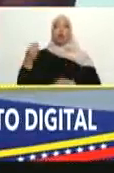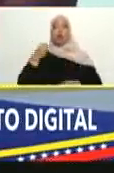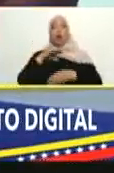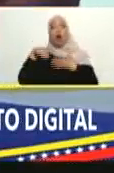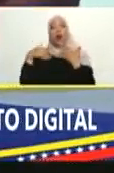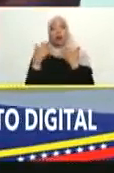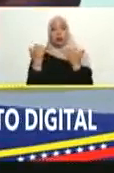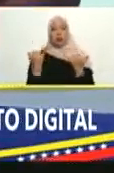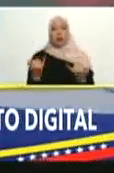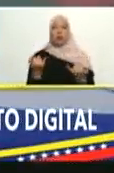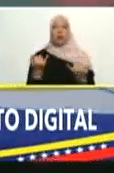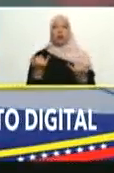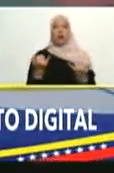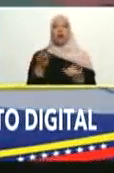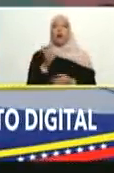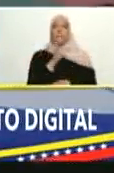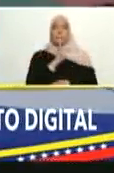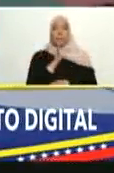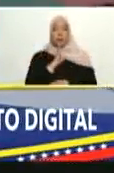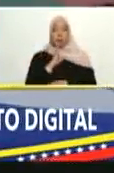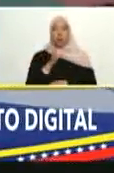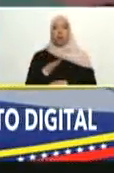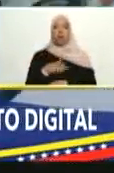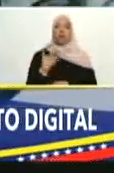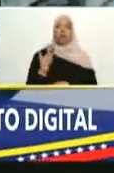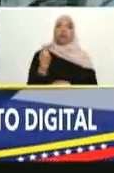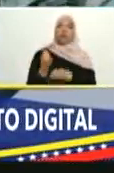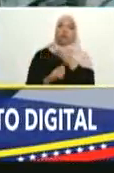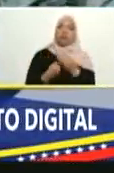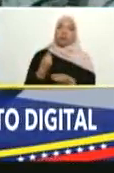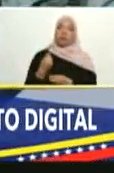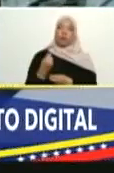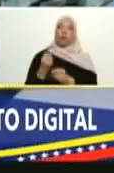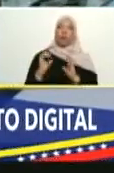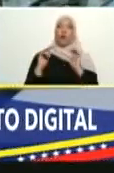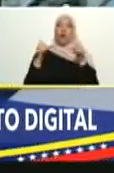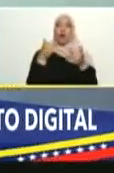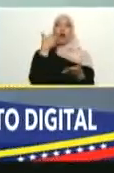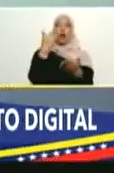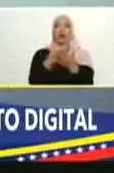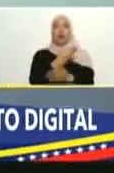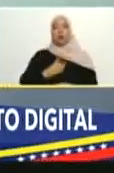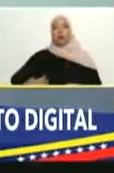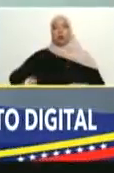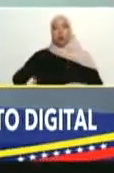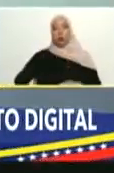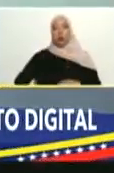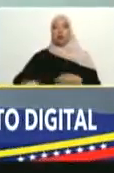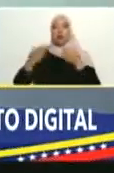ellos, para el financiamiento, bueno, esto se va a disparar. Gracias, presidente.